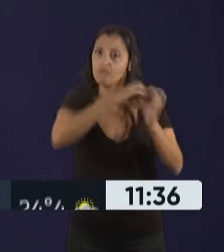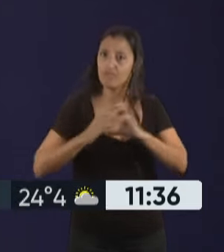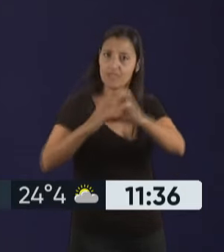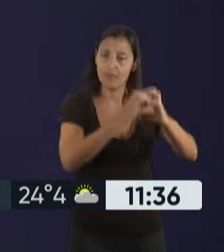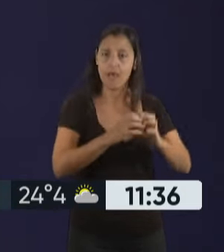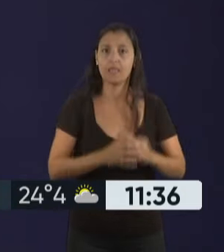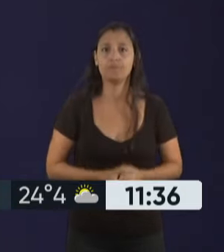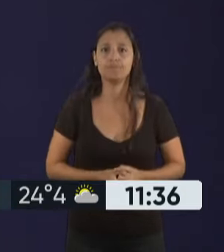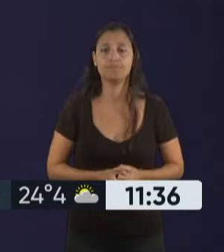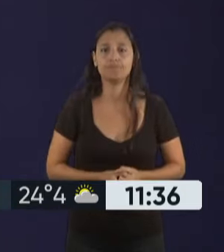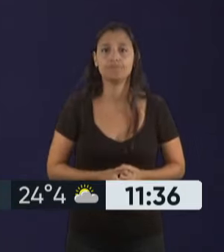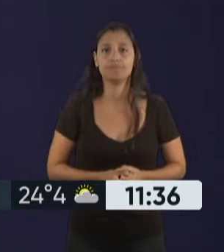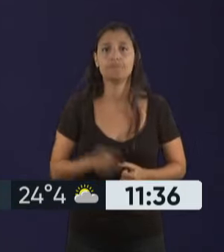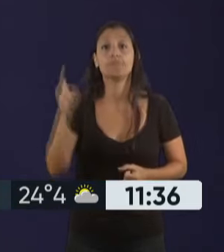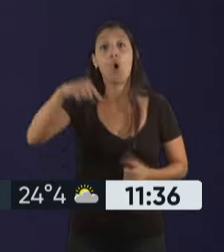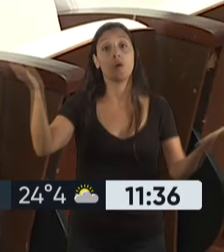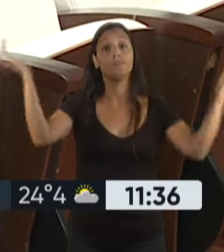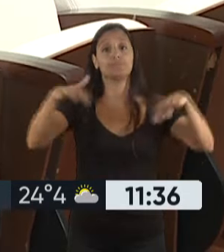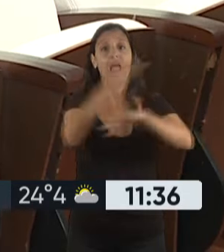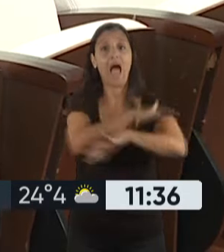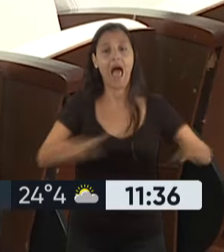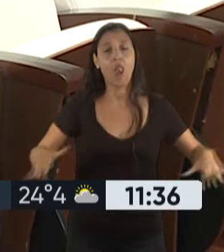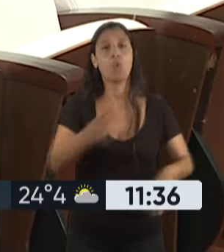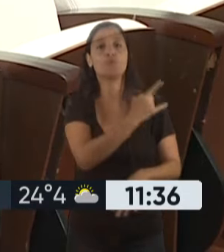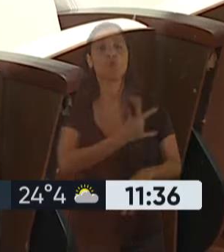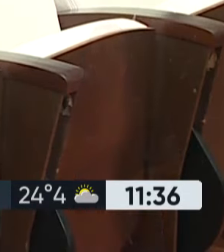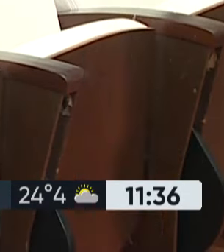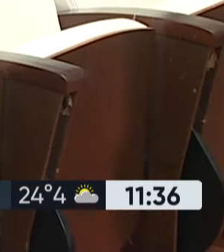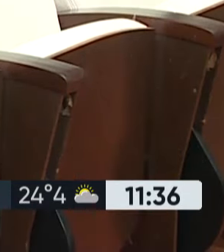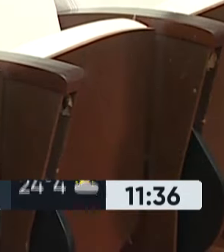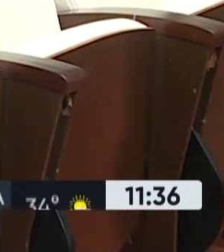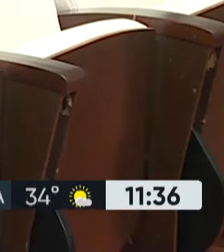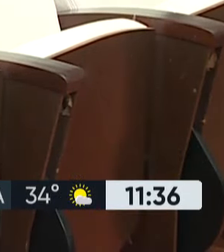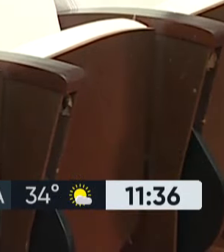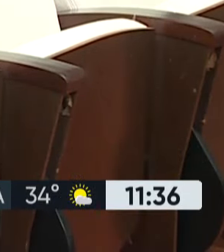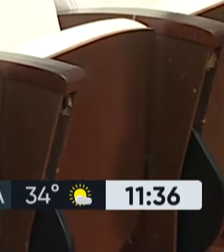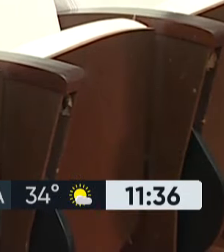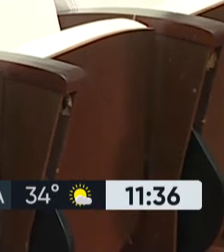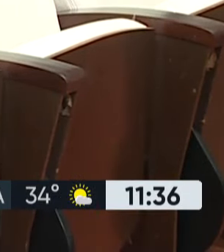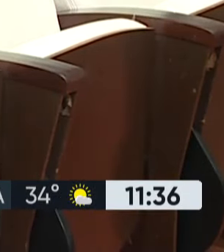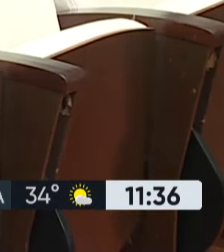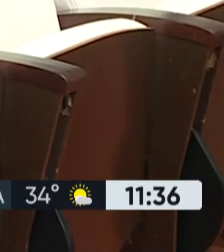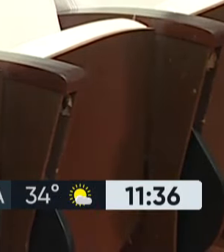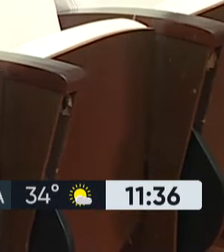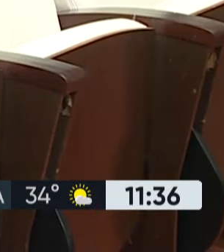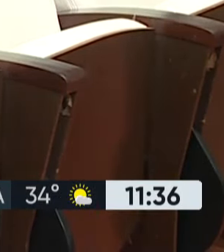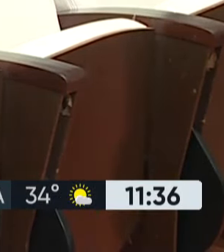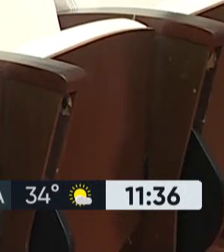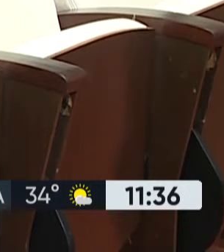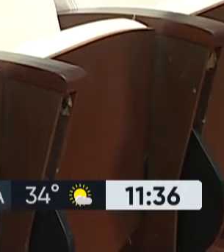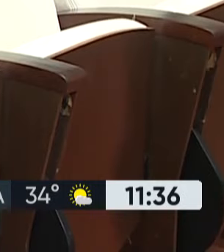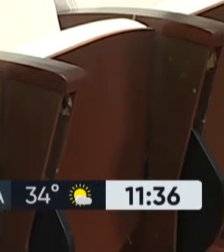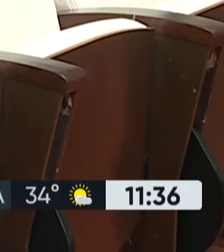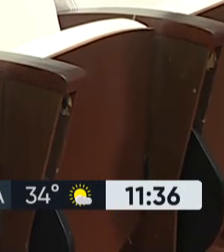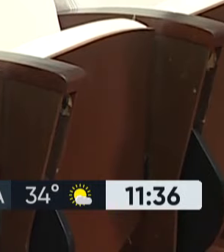discusión nos acompañan hoy alumnos de la facultad de ciencias de la comunicación de la Universidad de ciencias empresariales y sociales